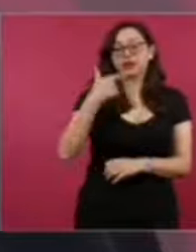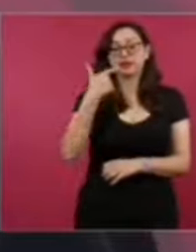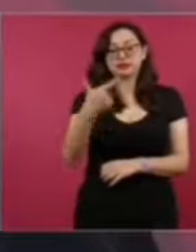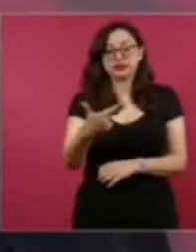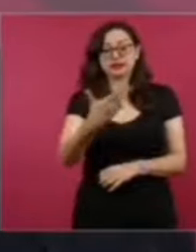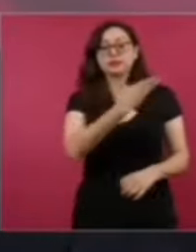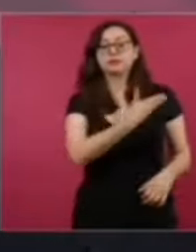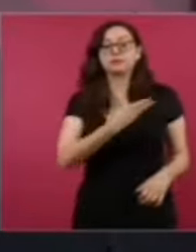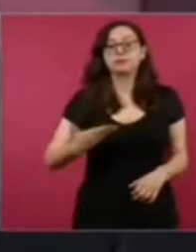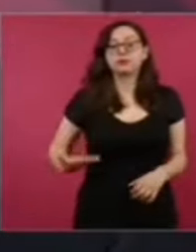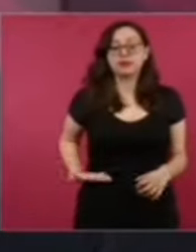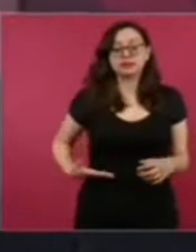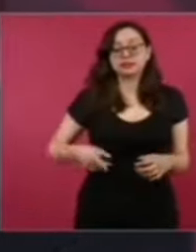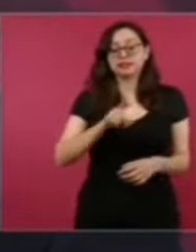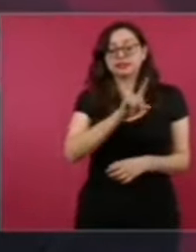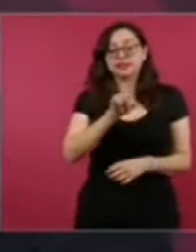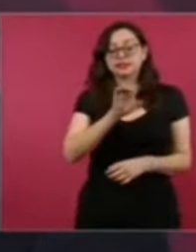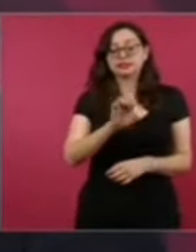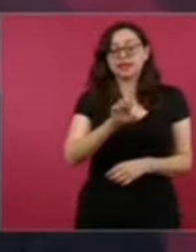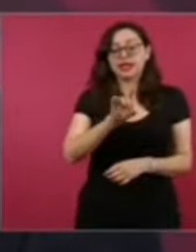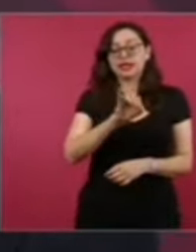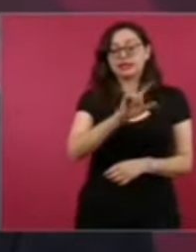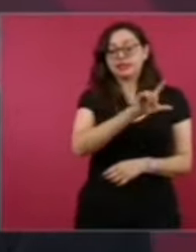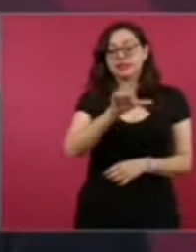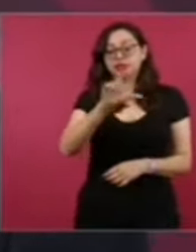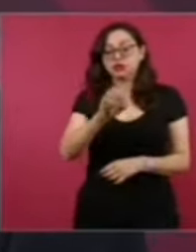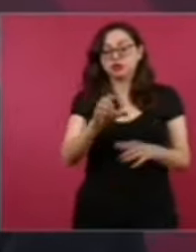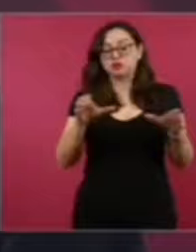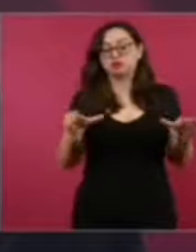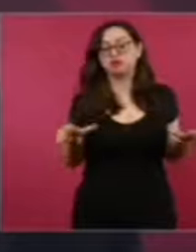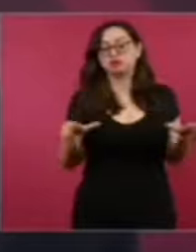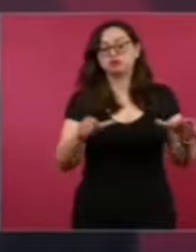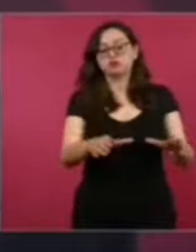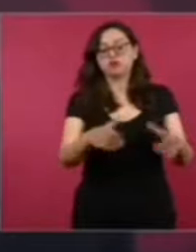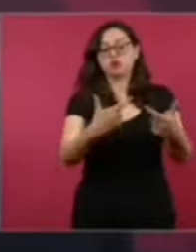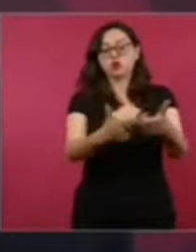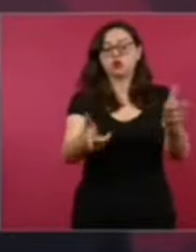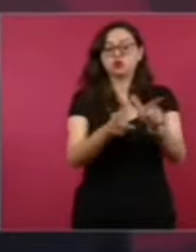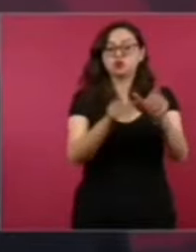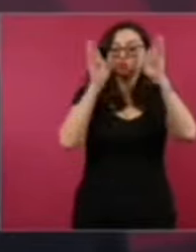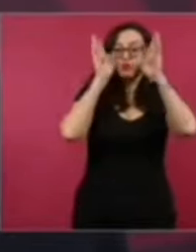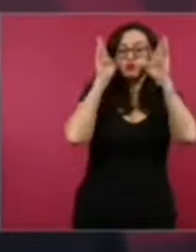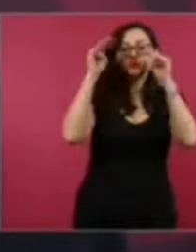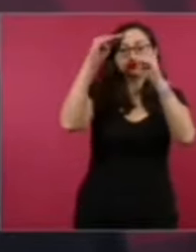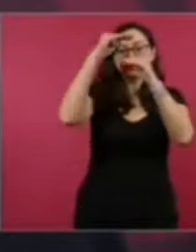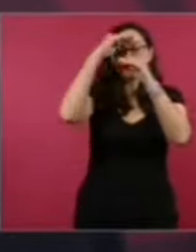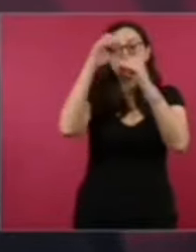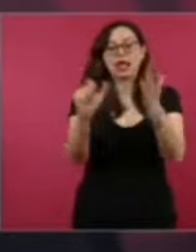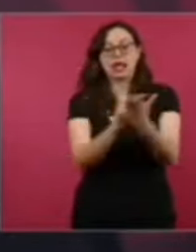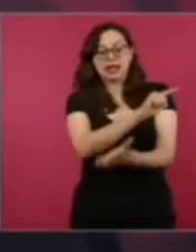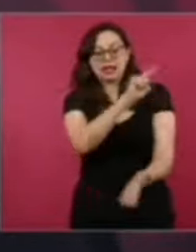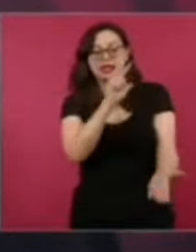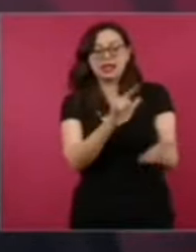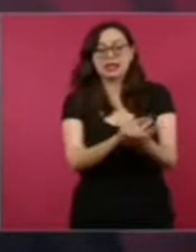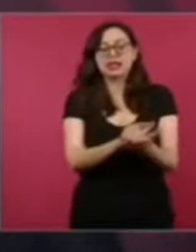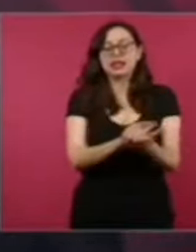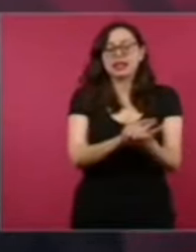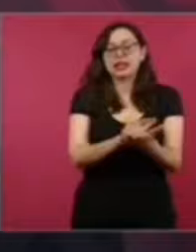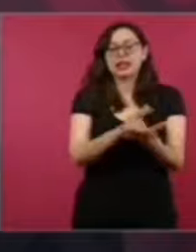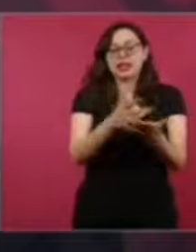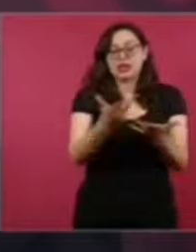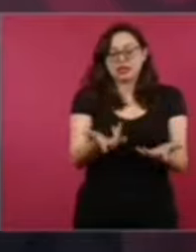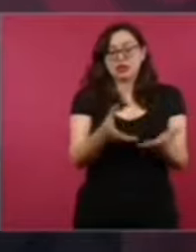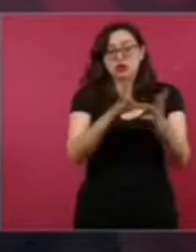con el bloque conservador, reformó la ley de pensiones, reformó